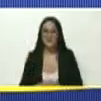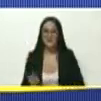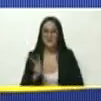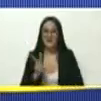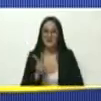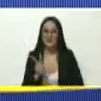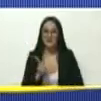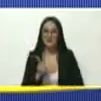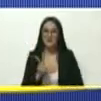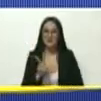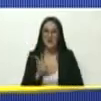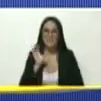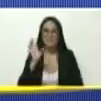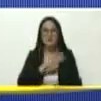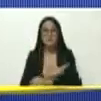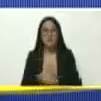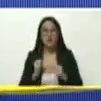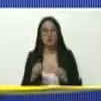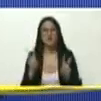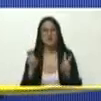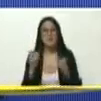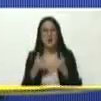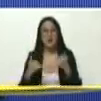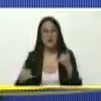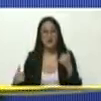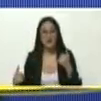país poderoso en materia de energía.